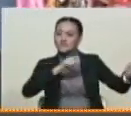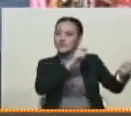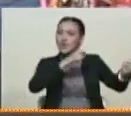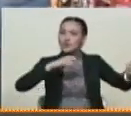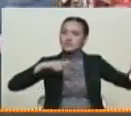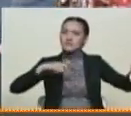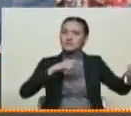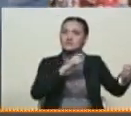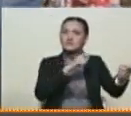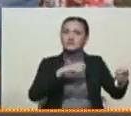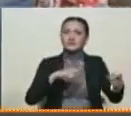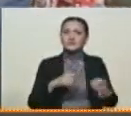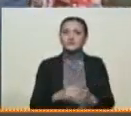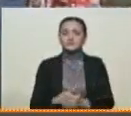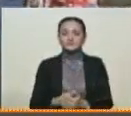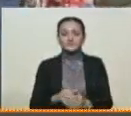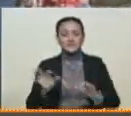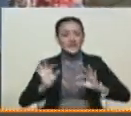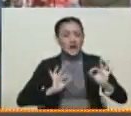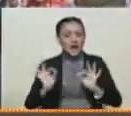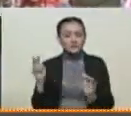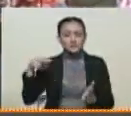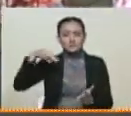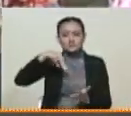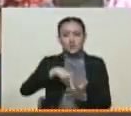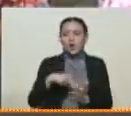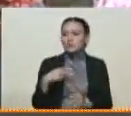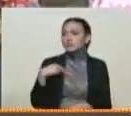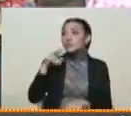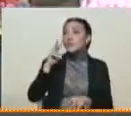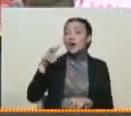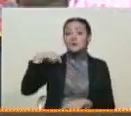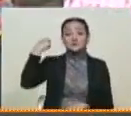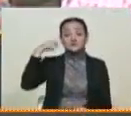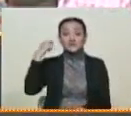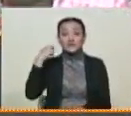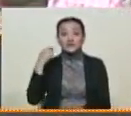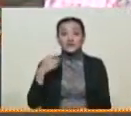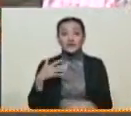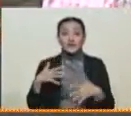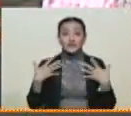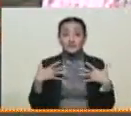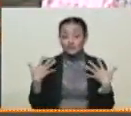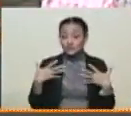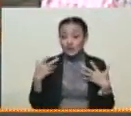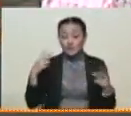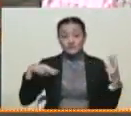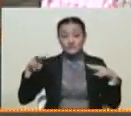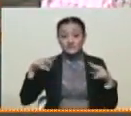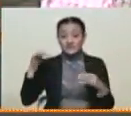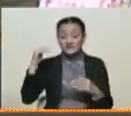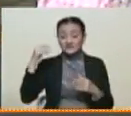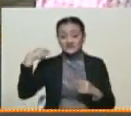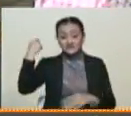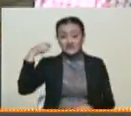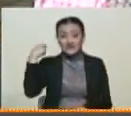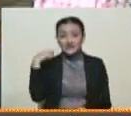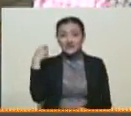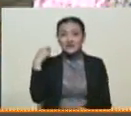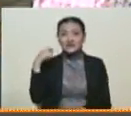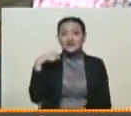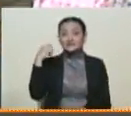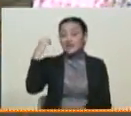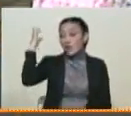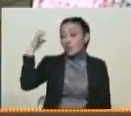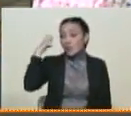montarse en un teatro, de ver una película de cine, de disfrutar un festival de cine latinoamericano, de cine